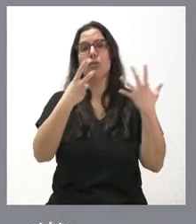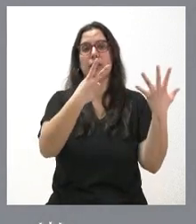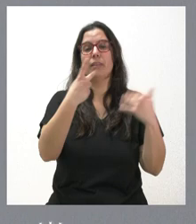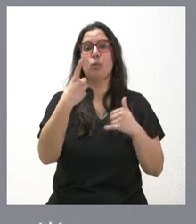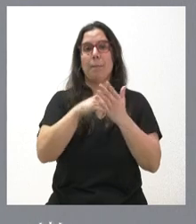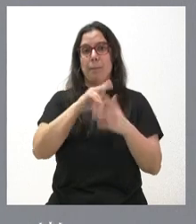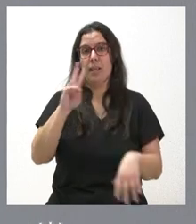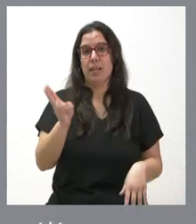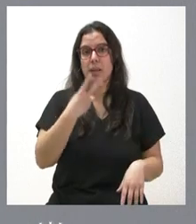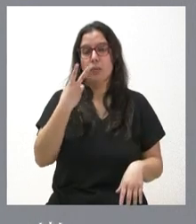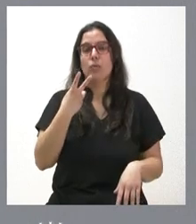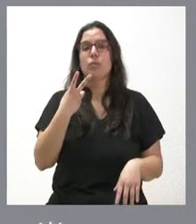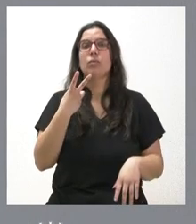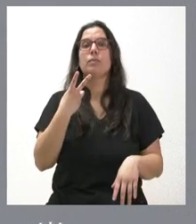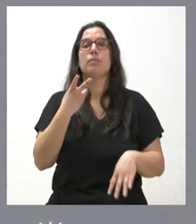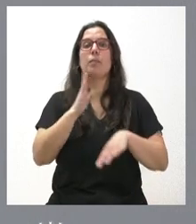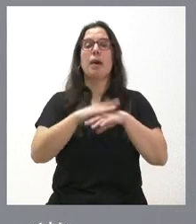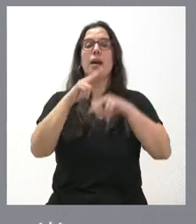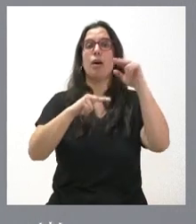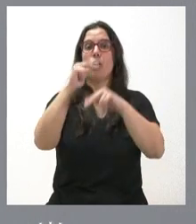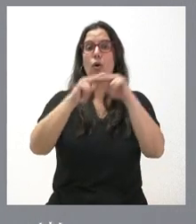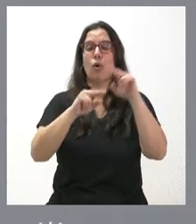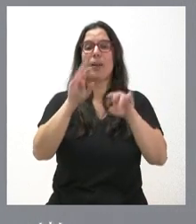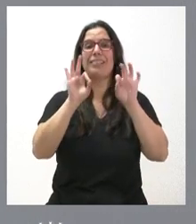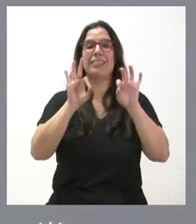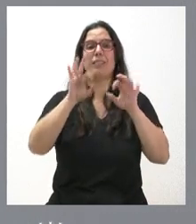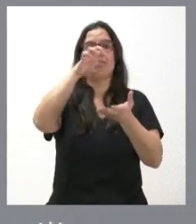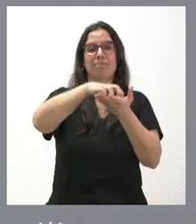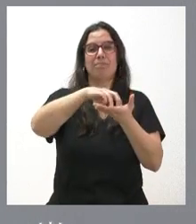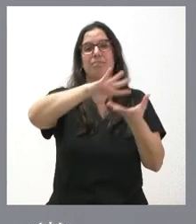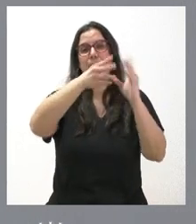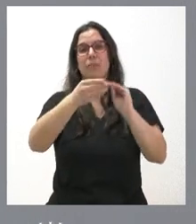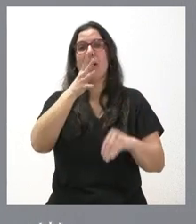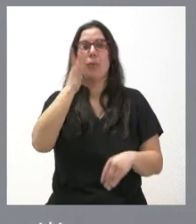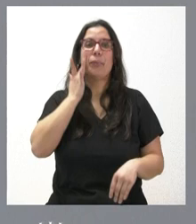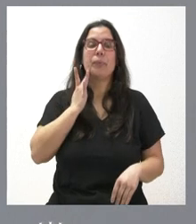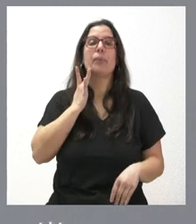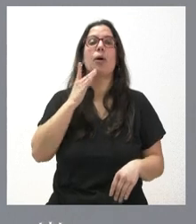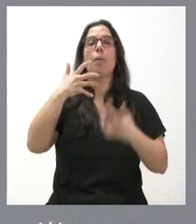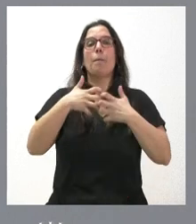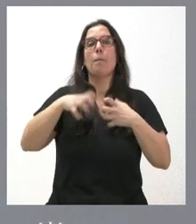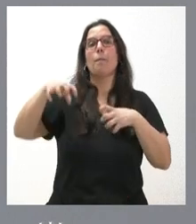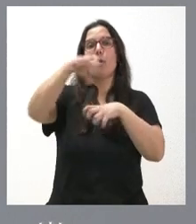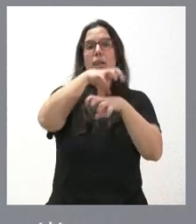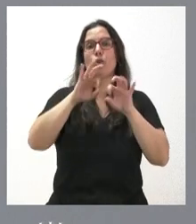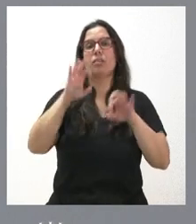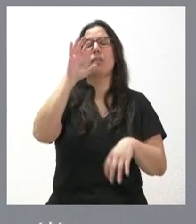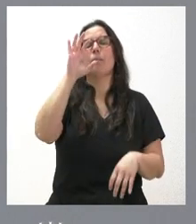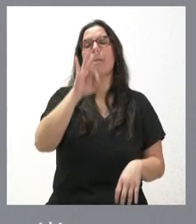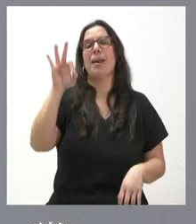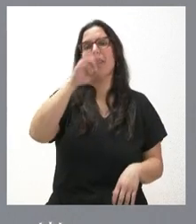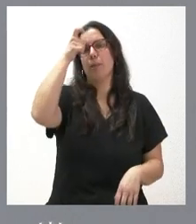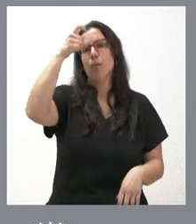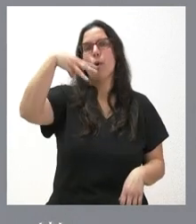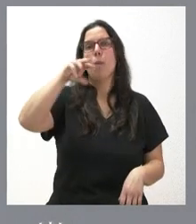871.000 para finalizar las obras de abastecimiento y depuración de agua en el polígono de magá de pisuerga en Palencia en